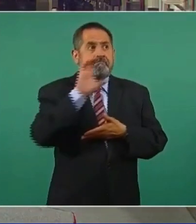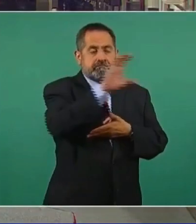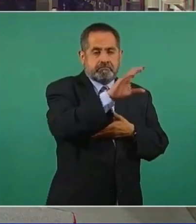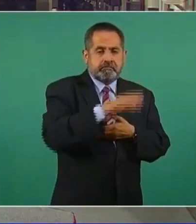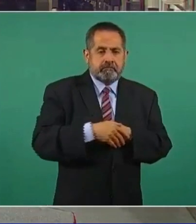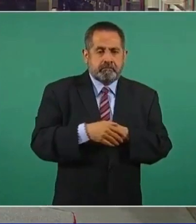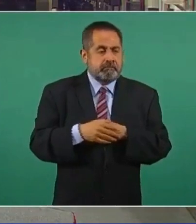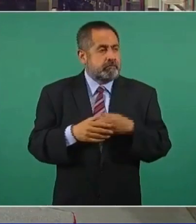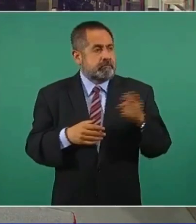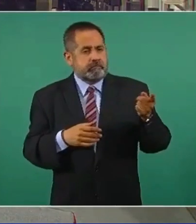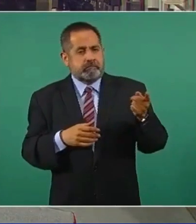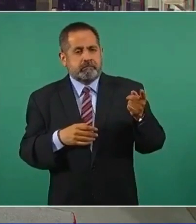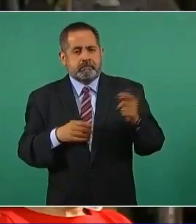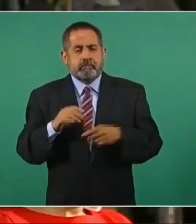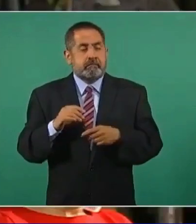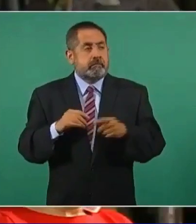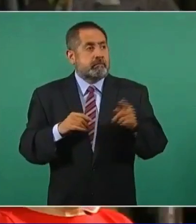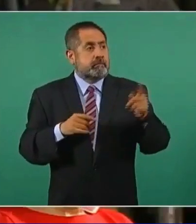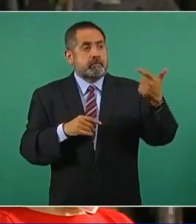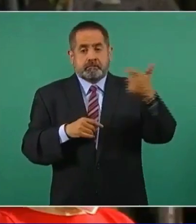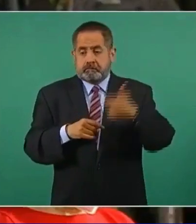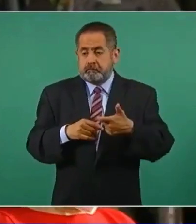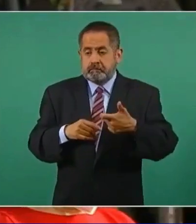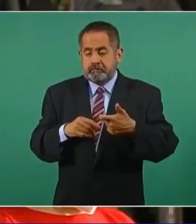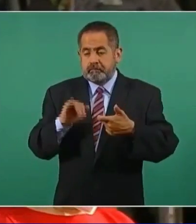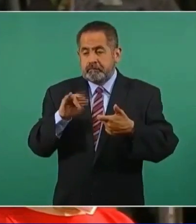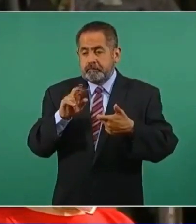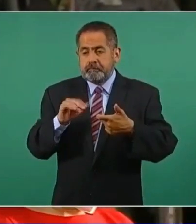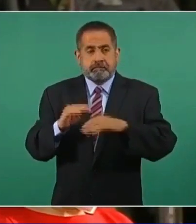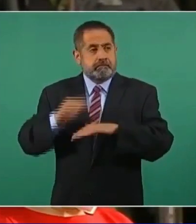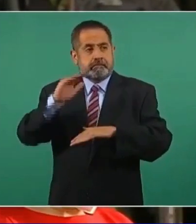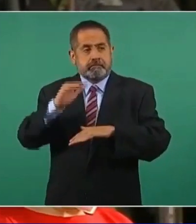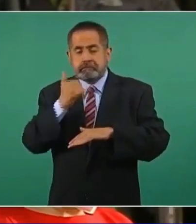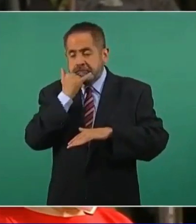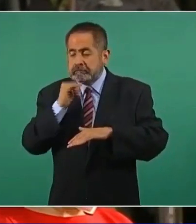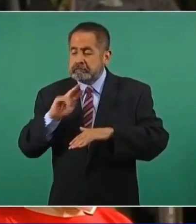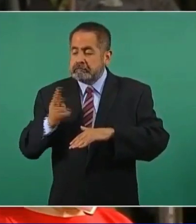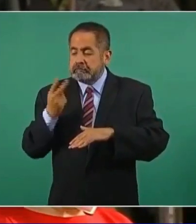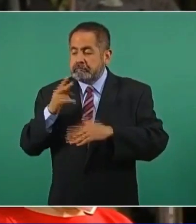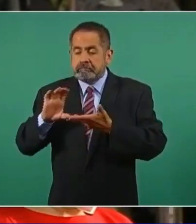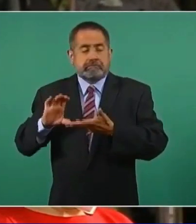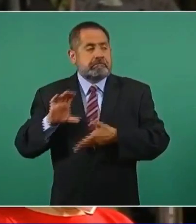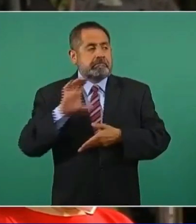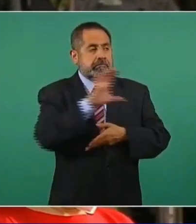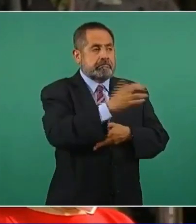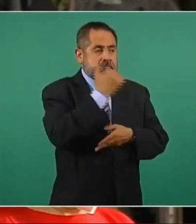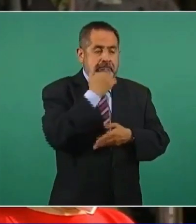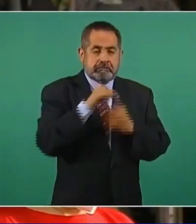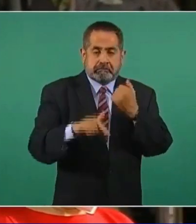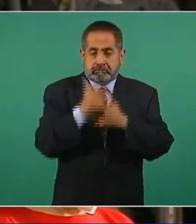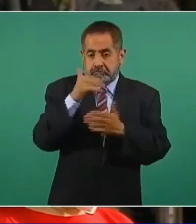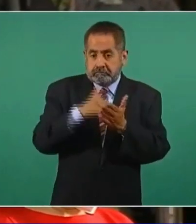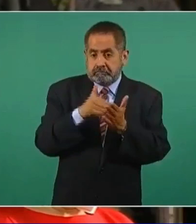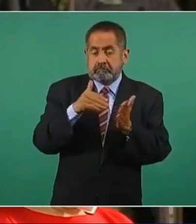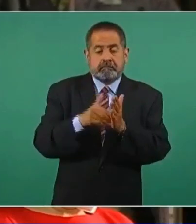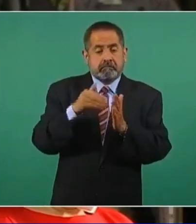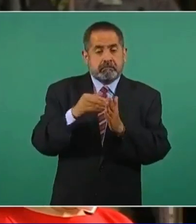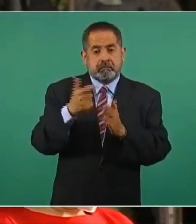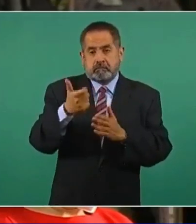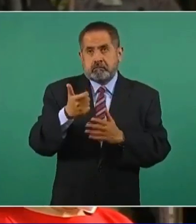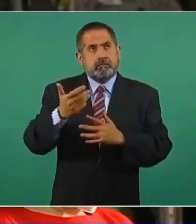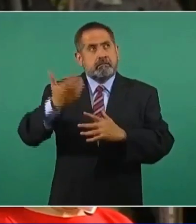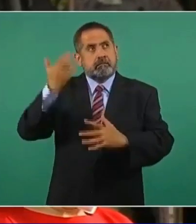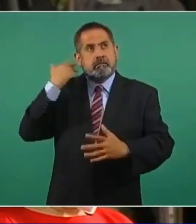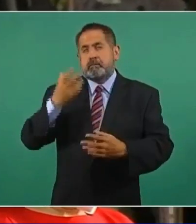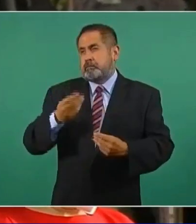cobro indebido del IVA. Esos 12,000 millones de pesos significaban en ese